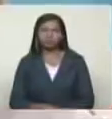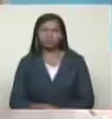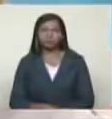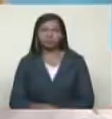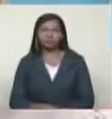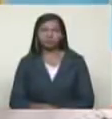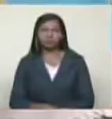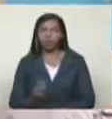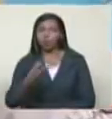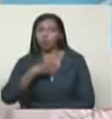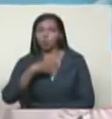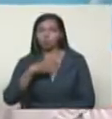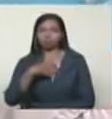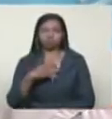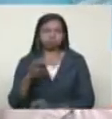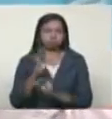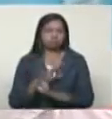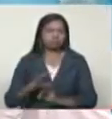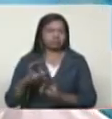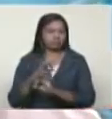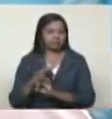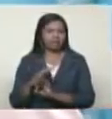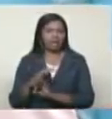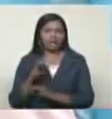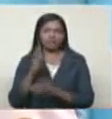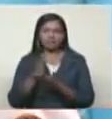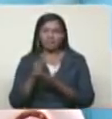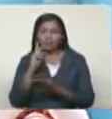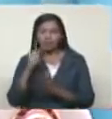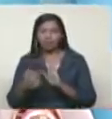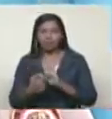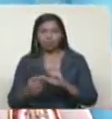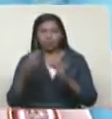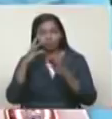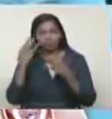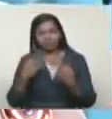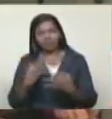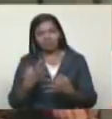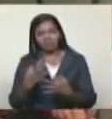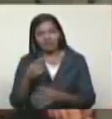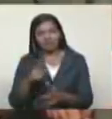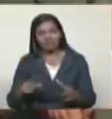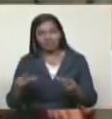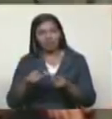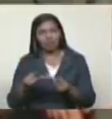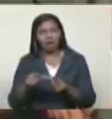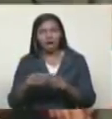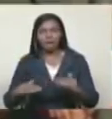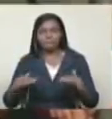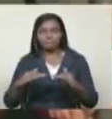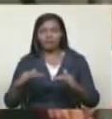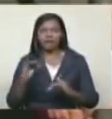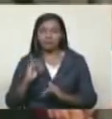No han podido ni podrán. Y aquí se demostró muy bien, en este piso acá.